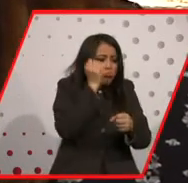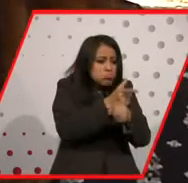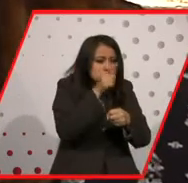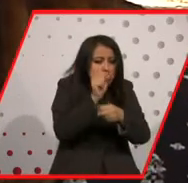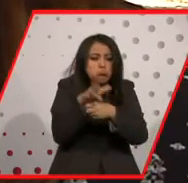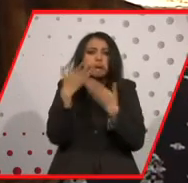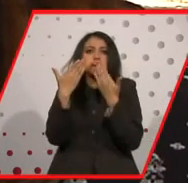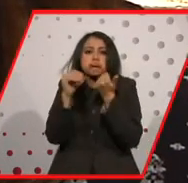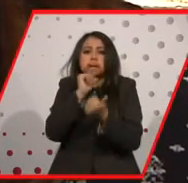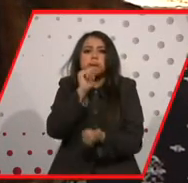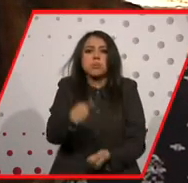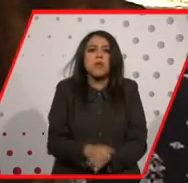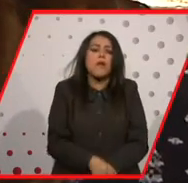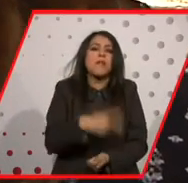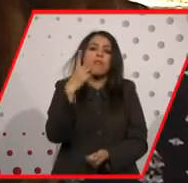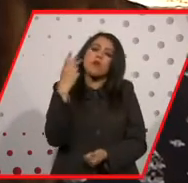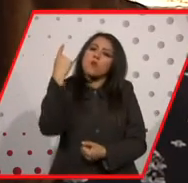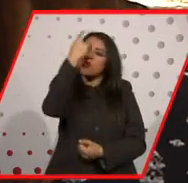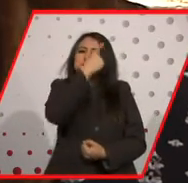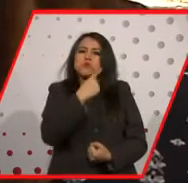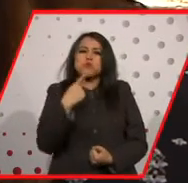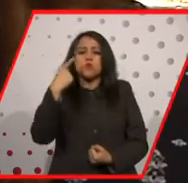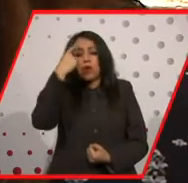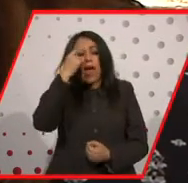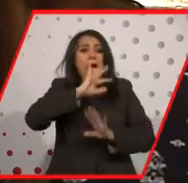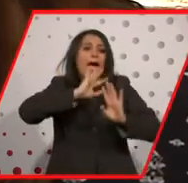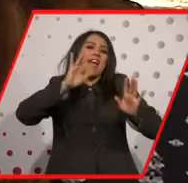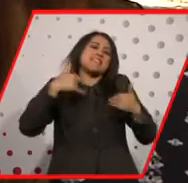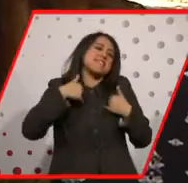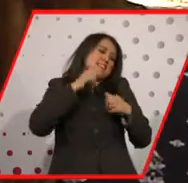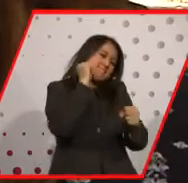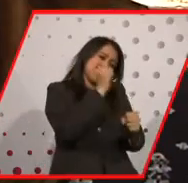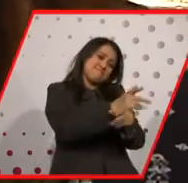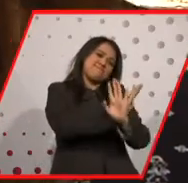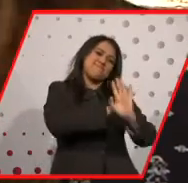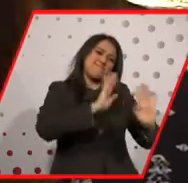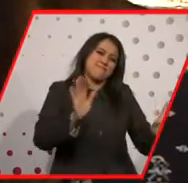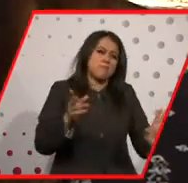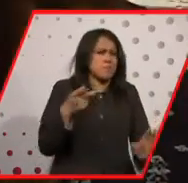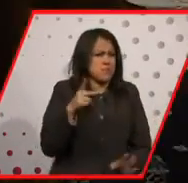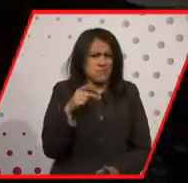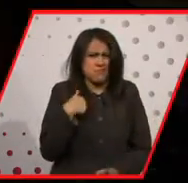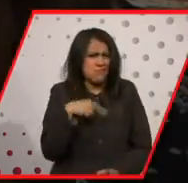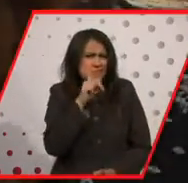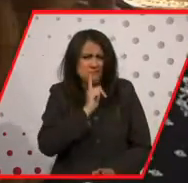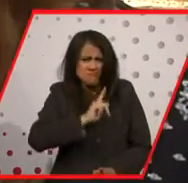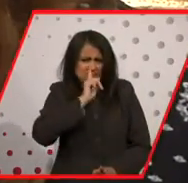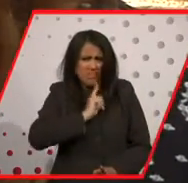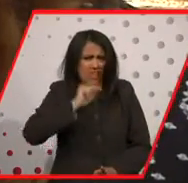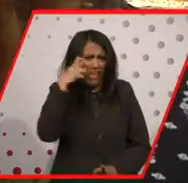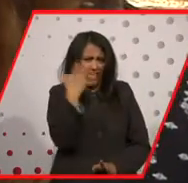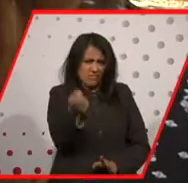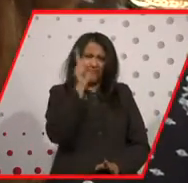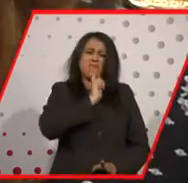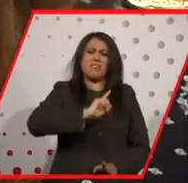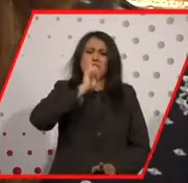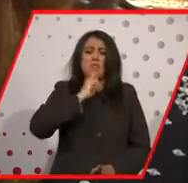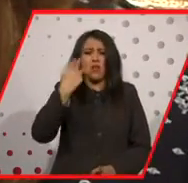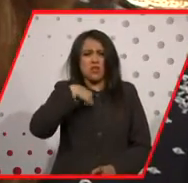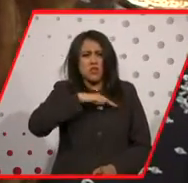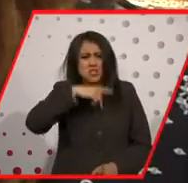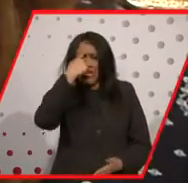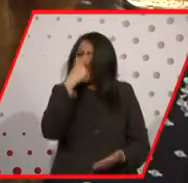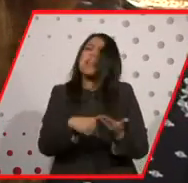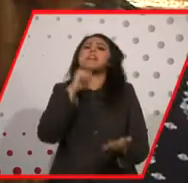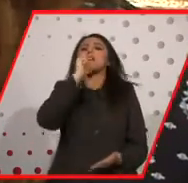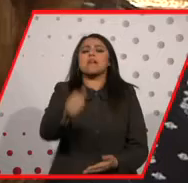2 horas que se apareció la gerente, resultó que ya estaban ahí, cosa que no les creímos. Fuimos al MP y ellos